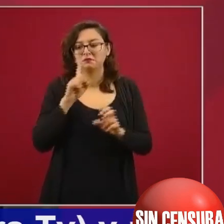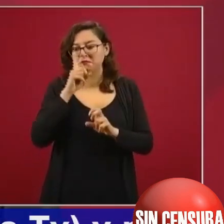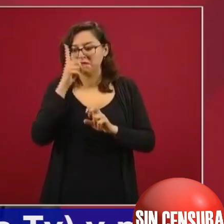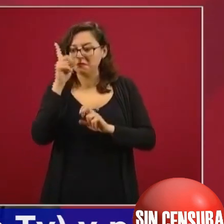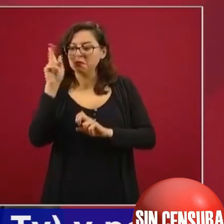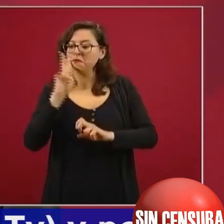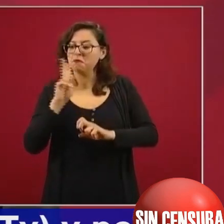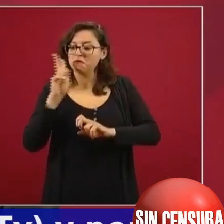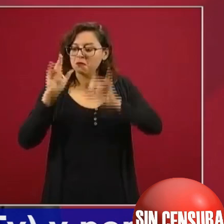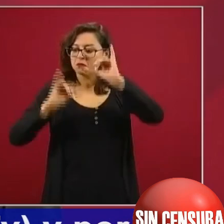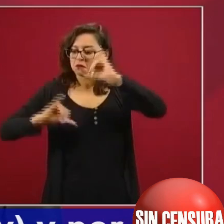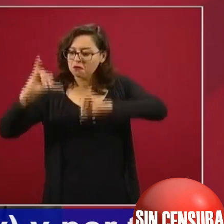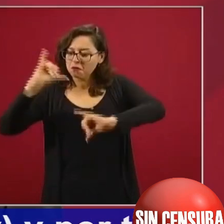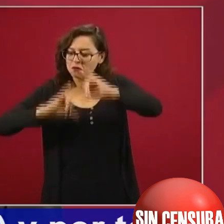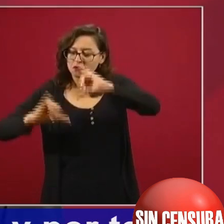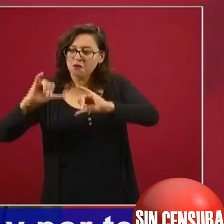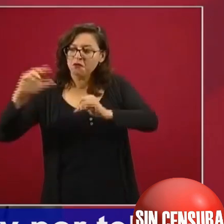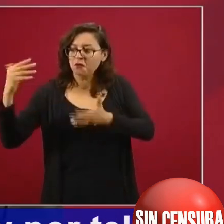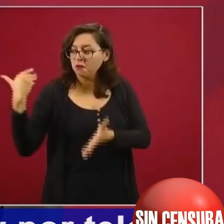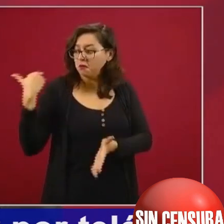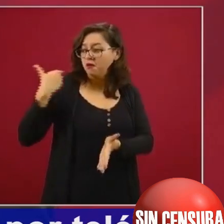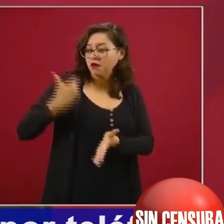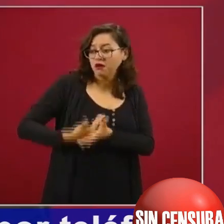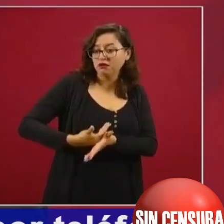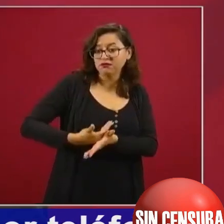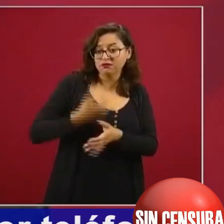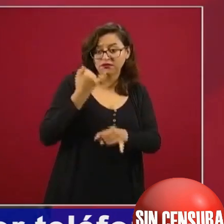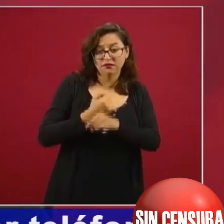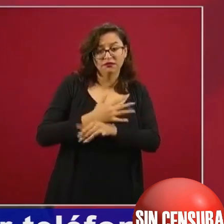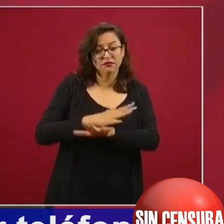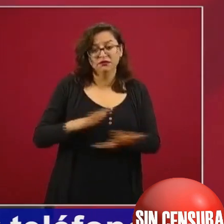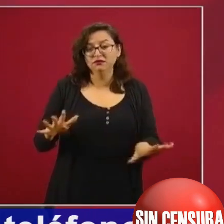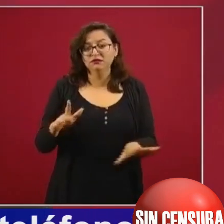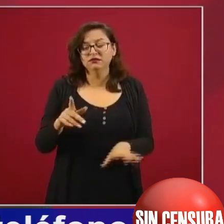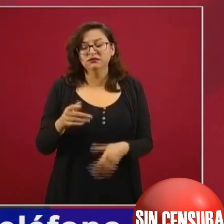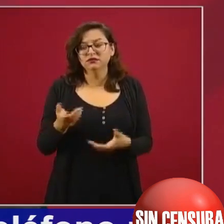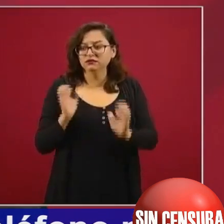recibimos ninguna solicitud de información o de